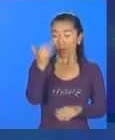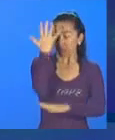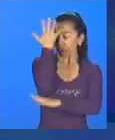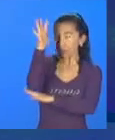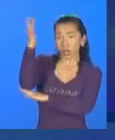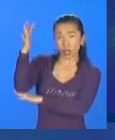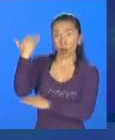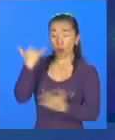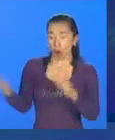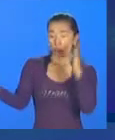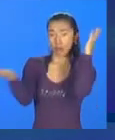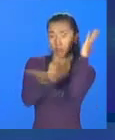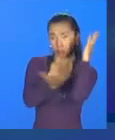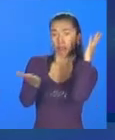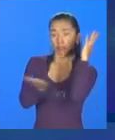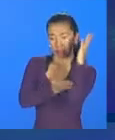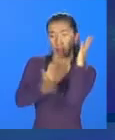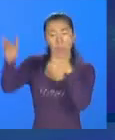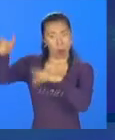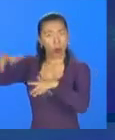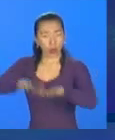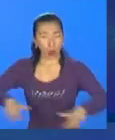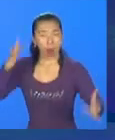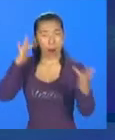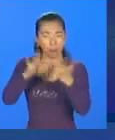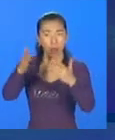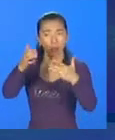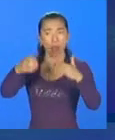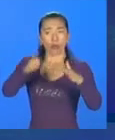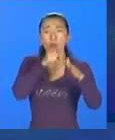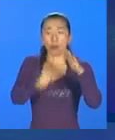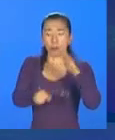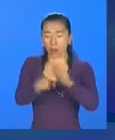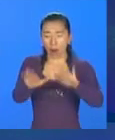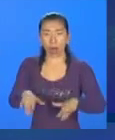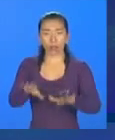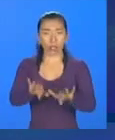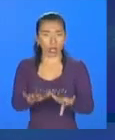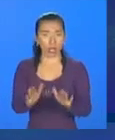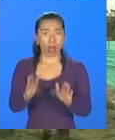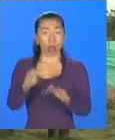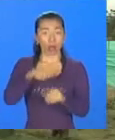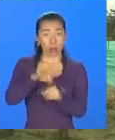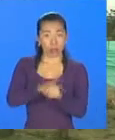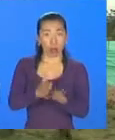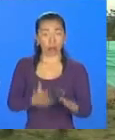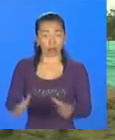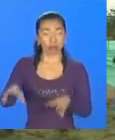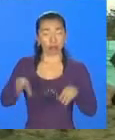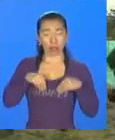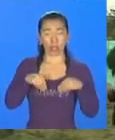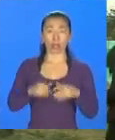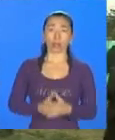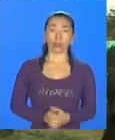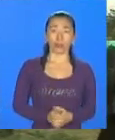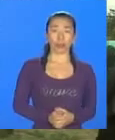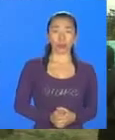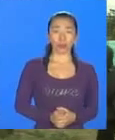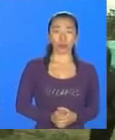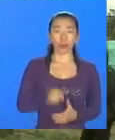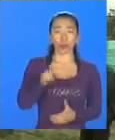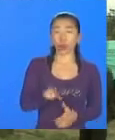hoy están dentro de los límites del predio privado establecido por la Secretaría Distrital de Planeación. Razón por la cual la Secretaría de